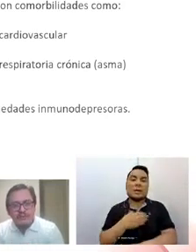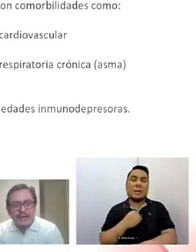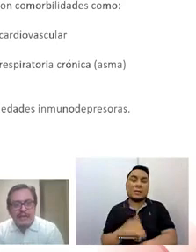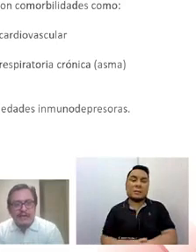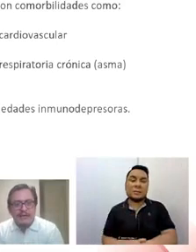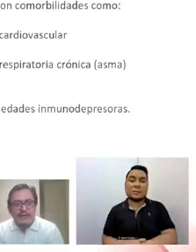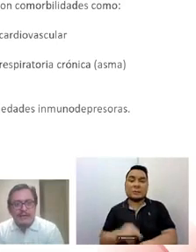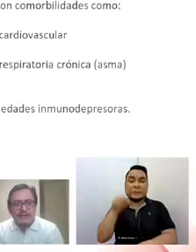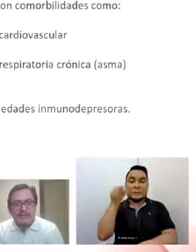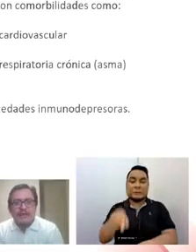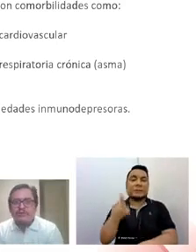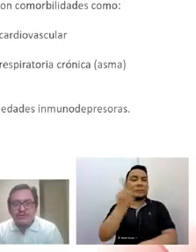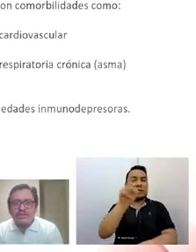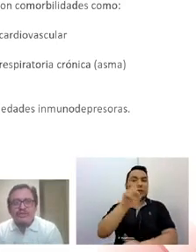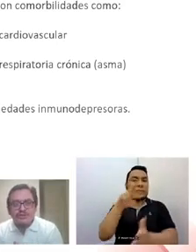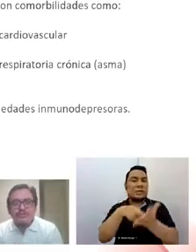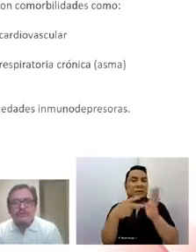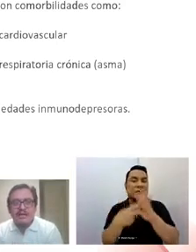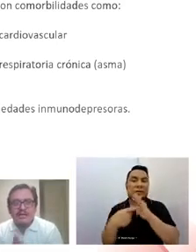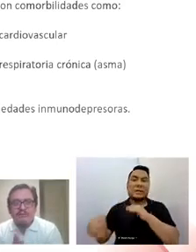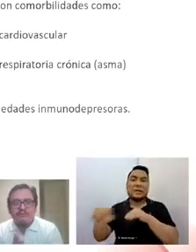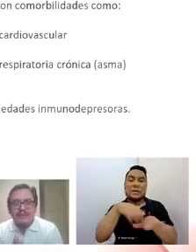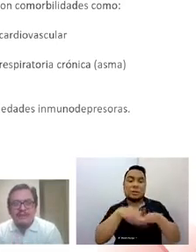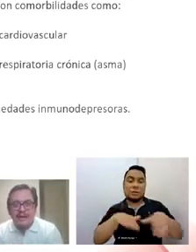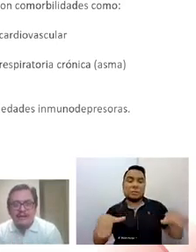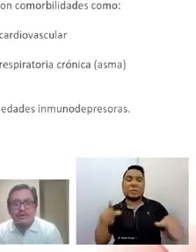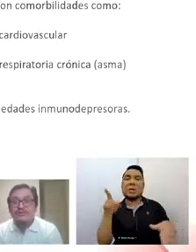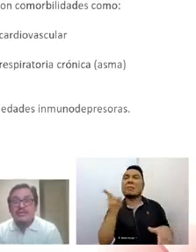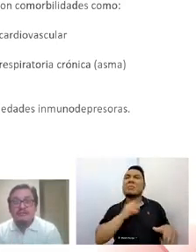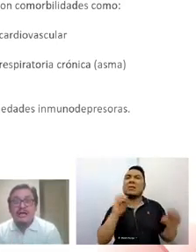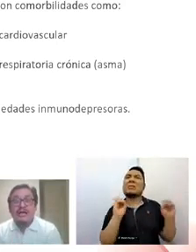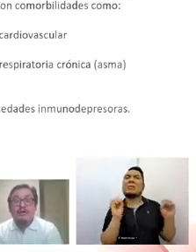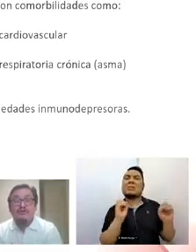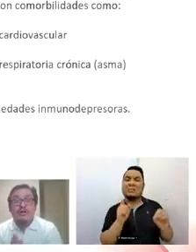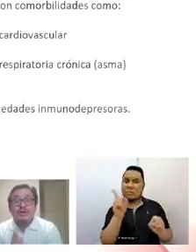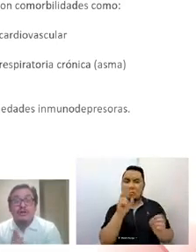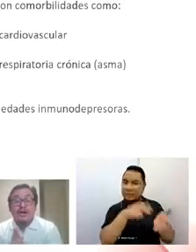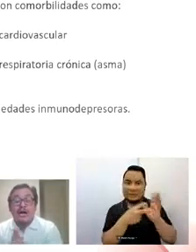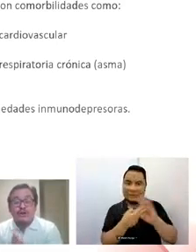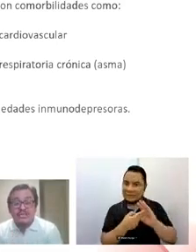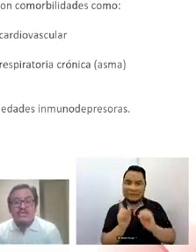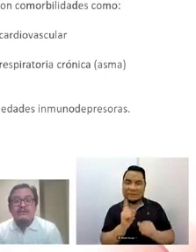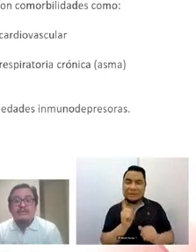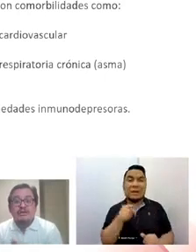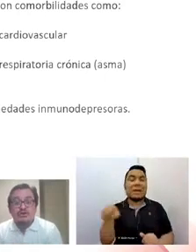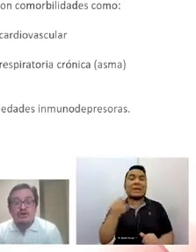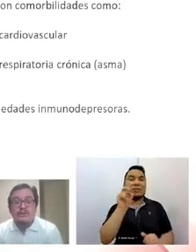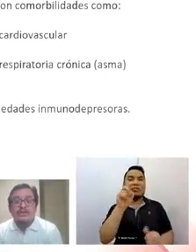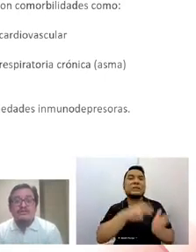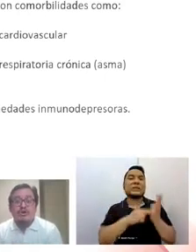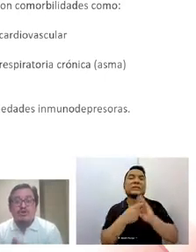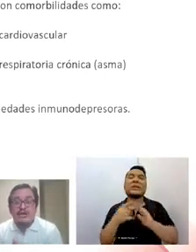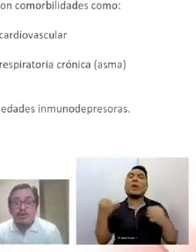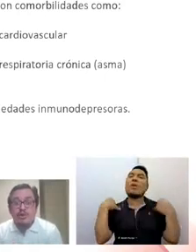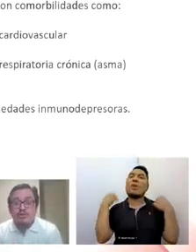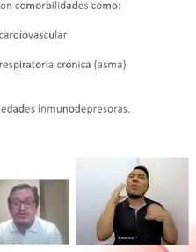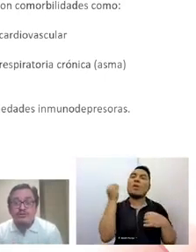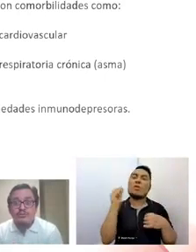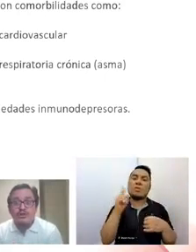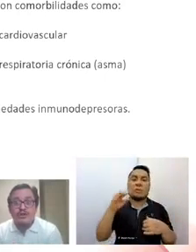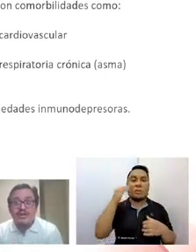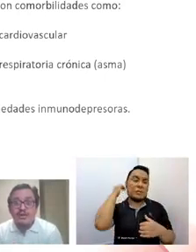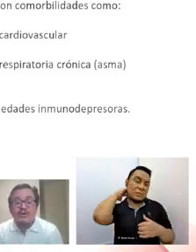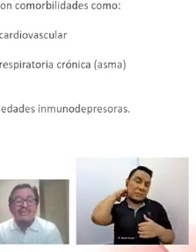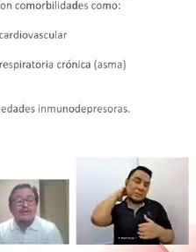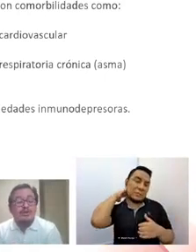no significa que los niños no se puedan infectar, no significa que los adolescentes, los jóvenes o los